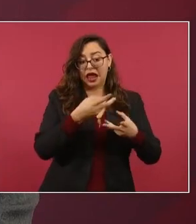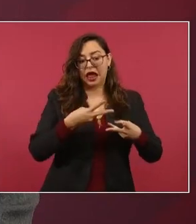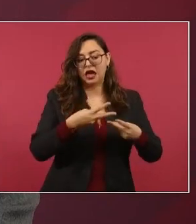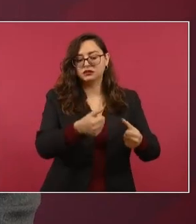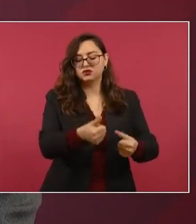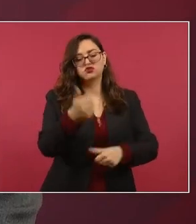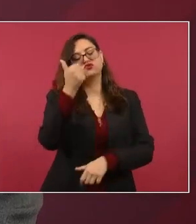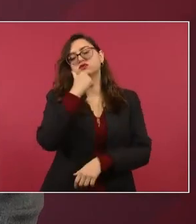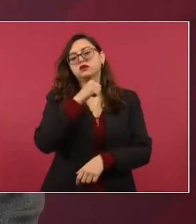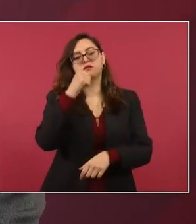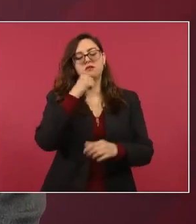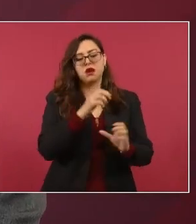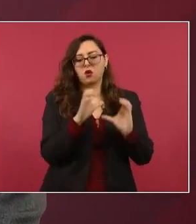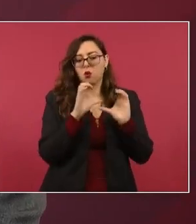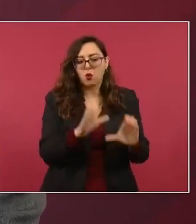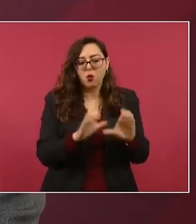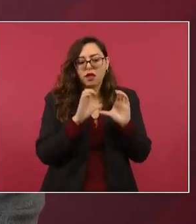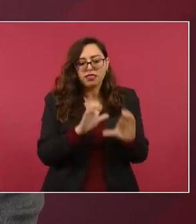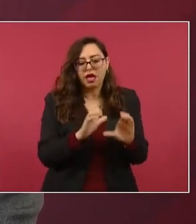procedimientos y